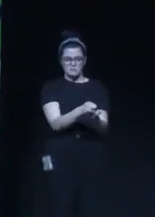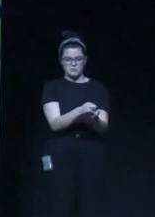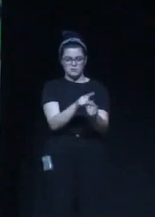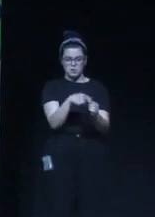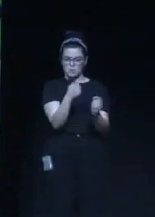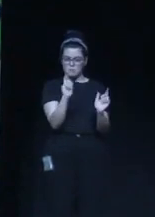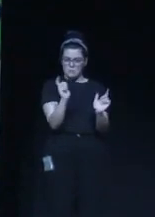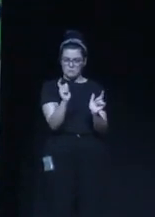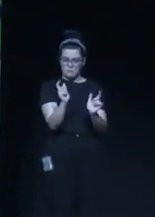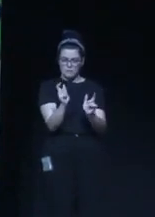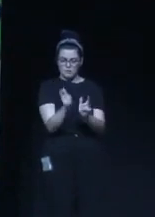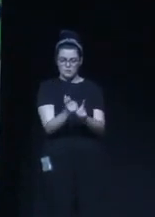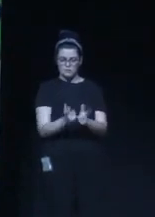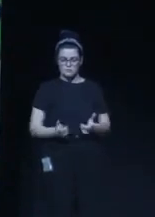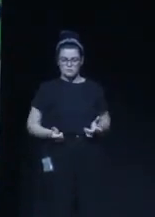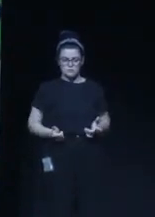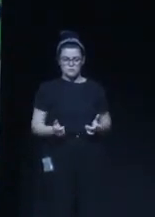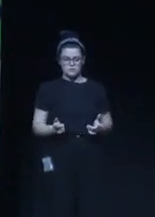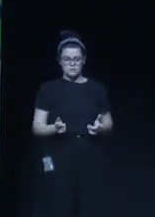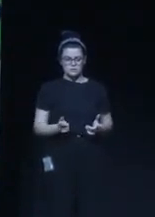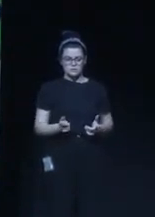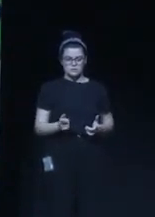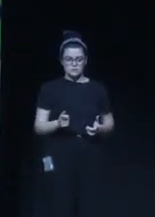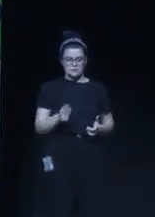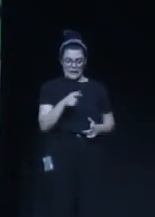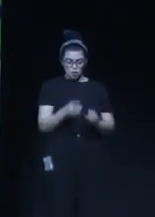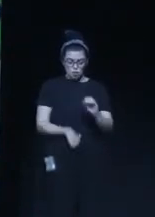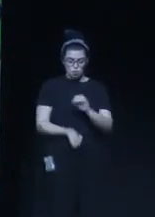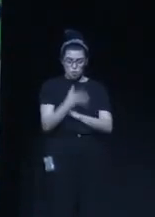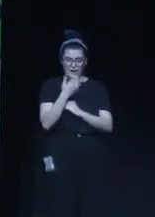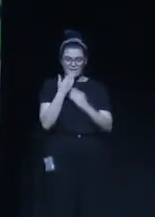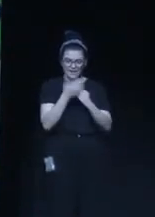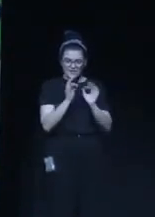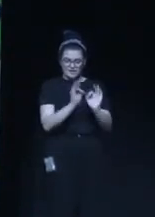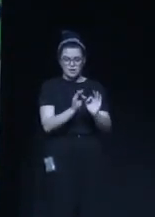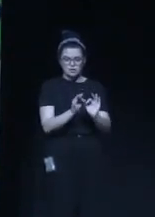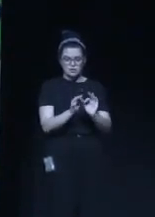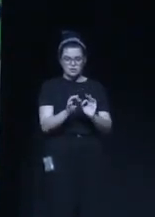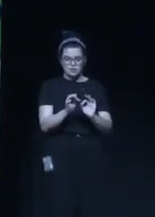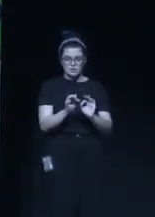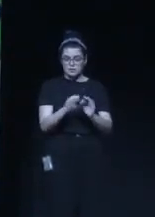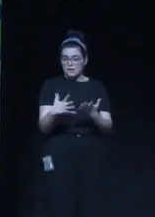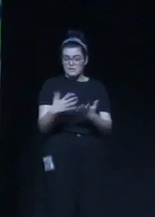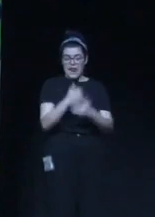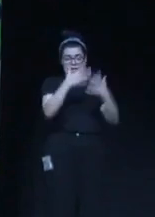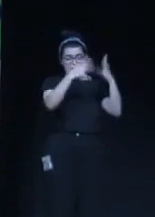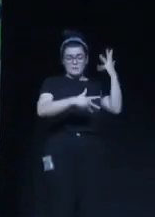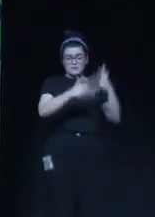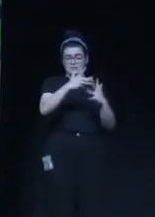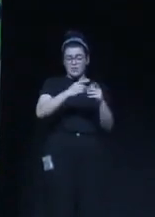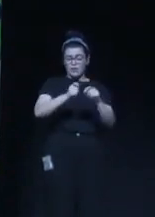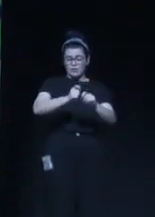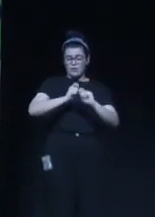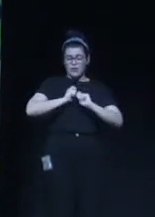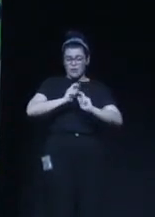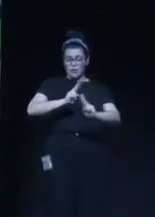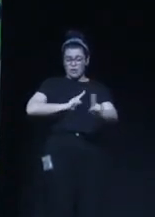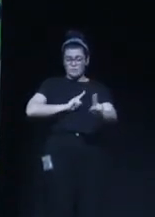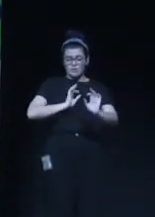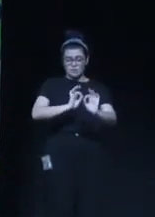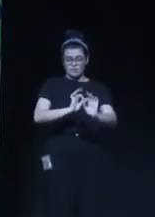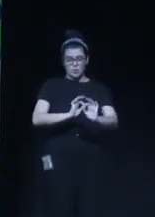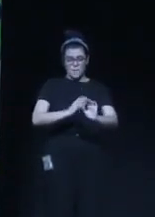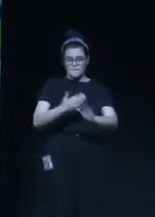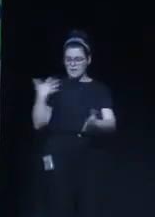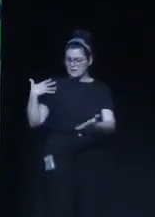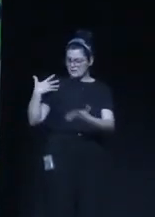¿no? Bueno, parte de ahí. Esa es la respuesta que hemos tenido de la administración. Y luego, todos los juicios,